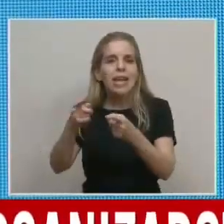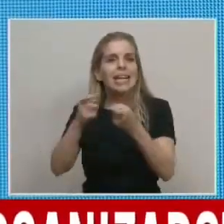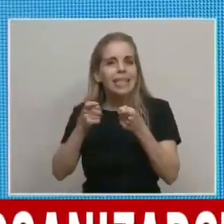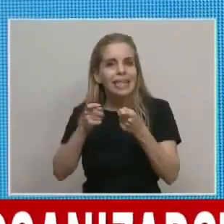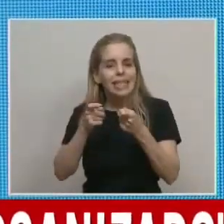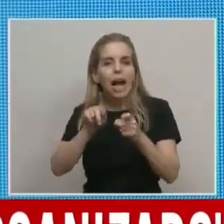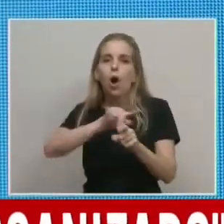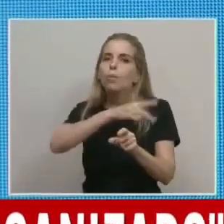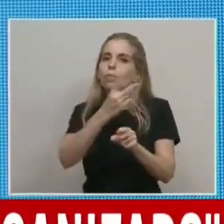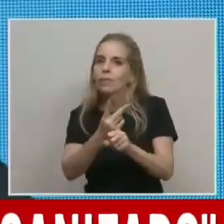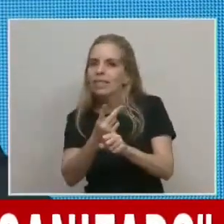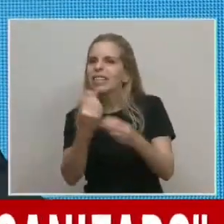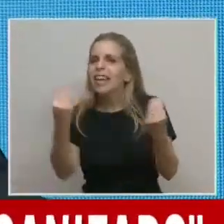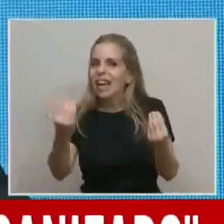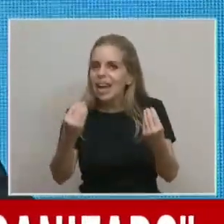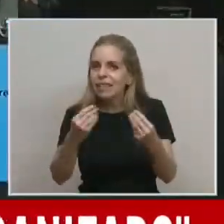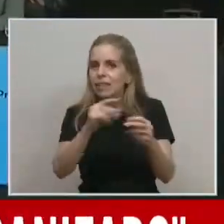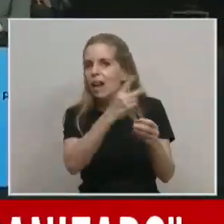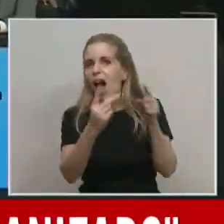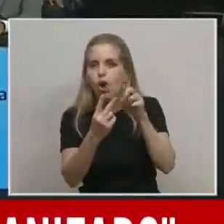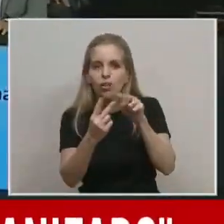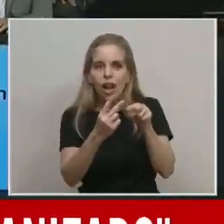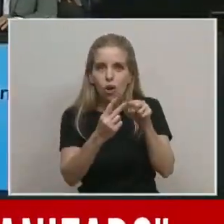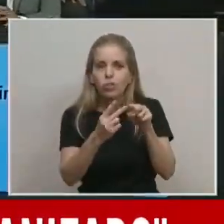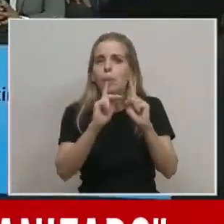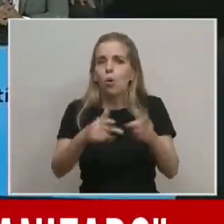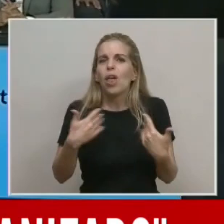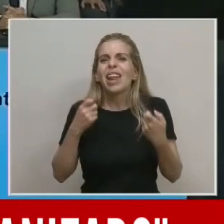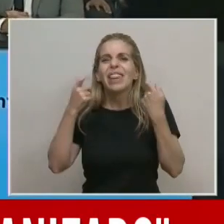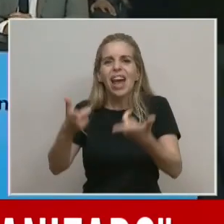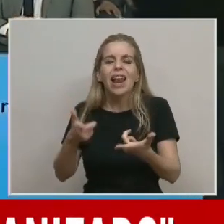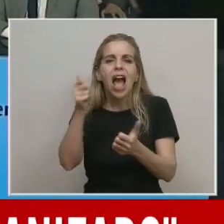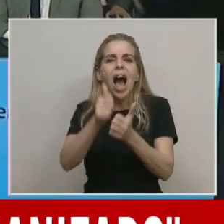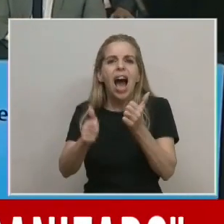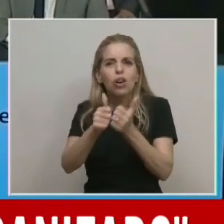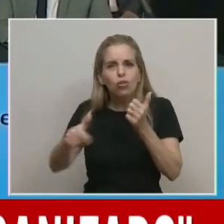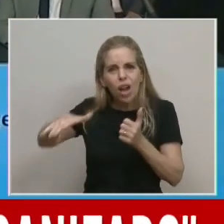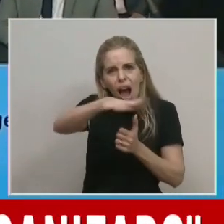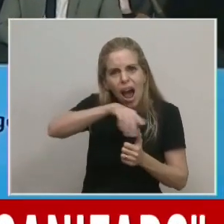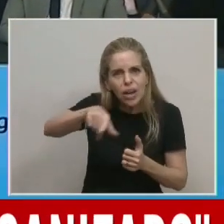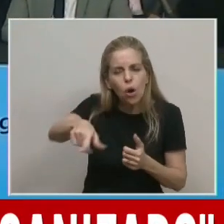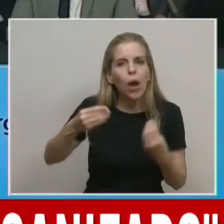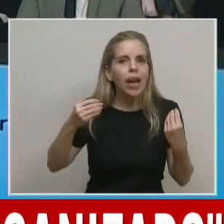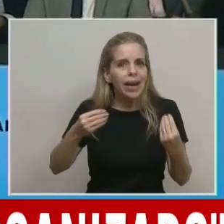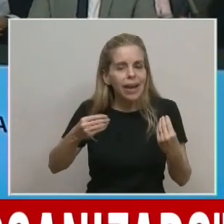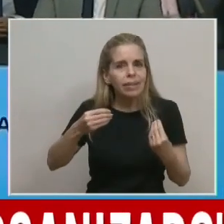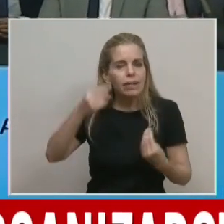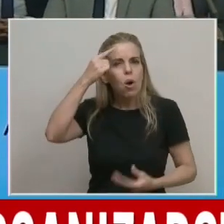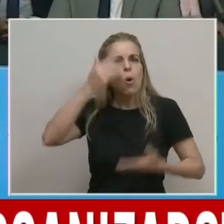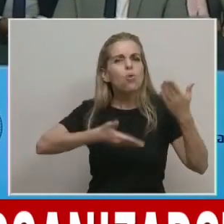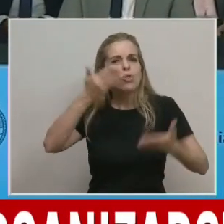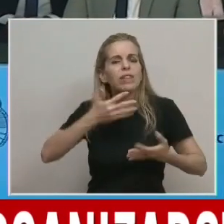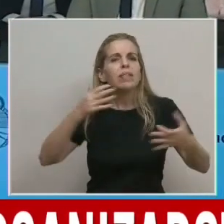parte, que es poder dotar a Rosario de la fuerza judicial necesaria